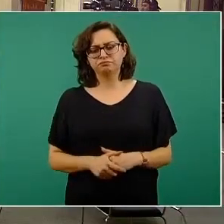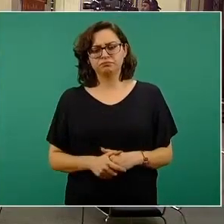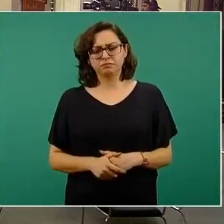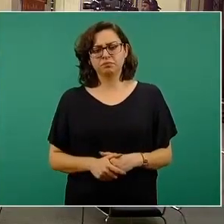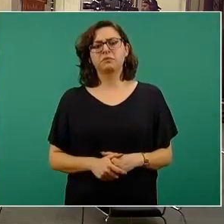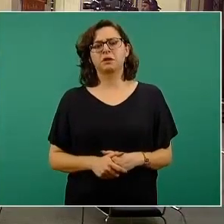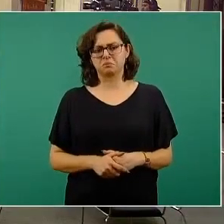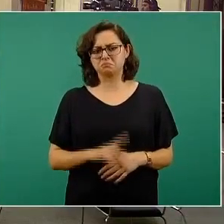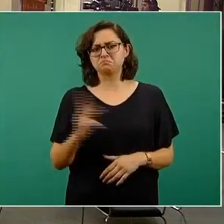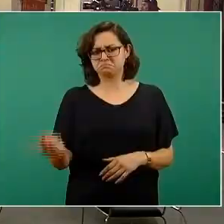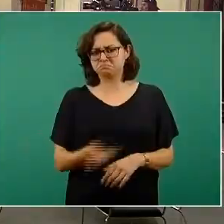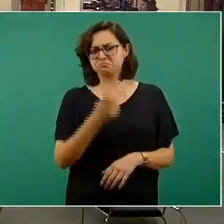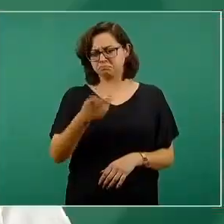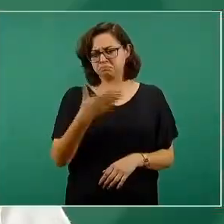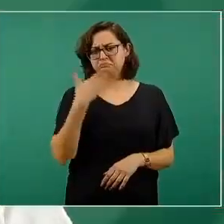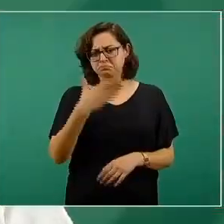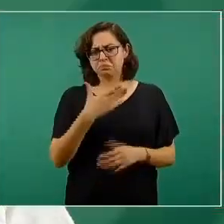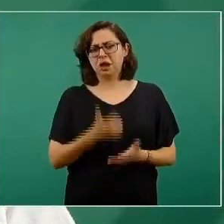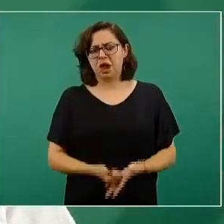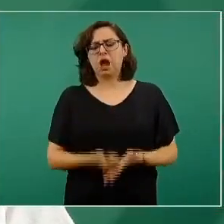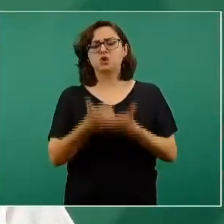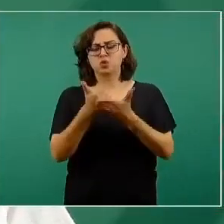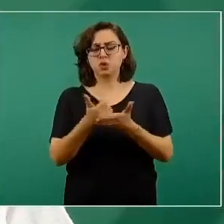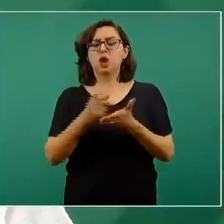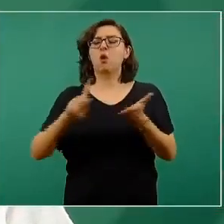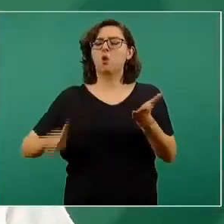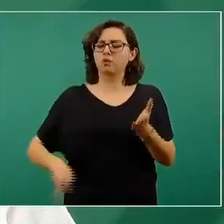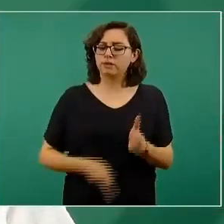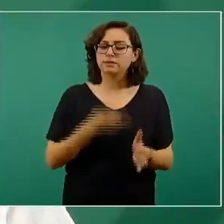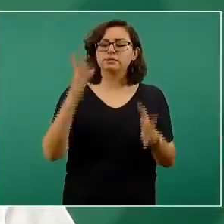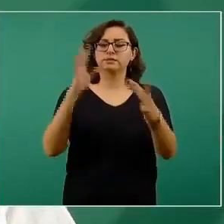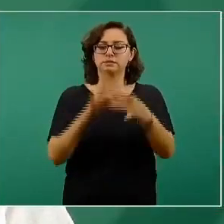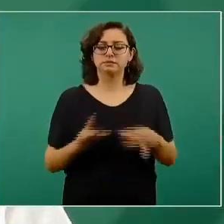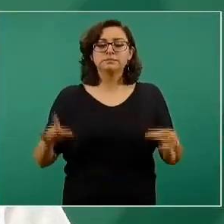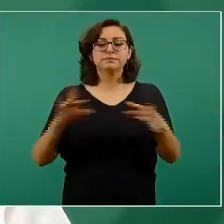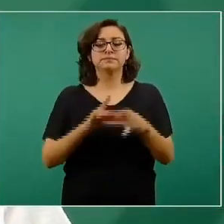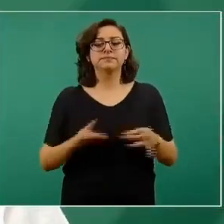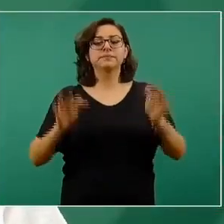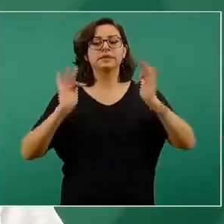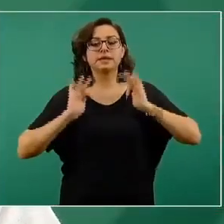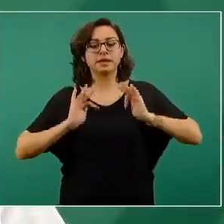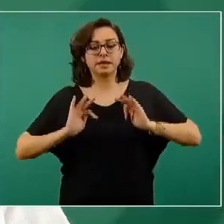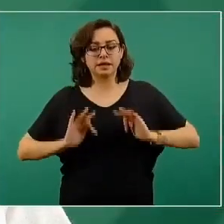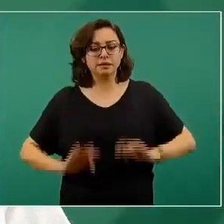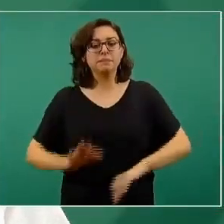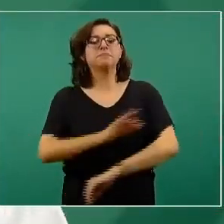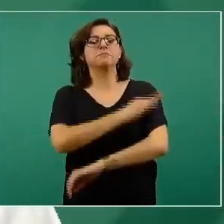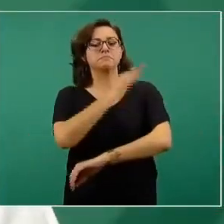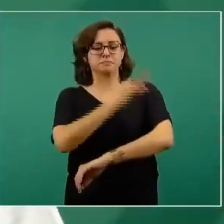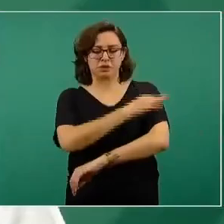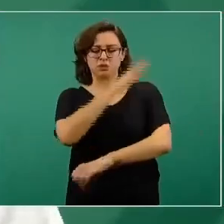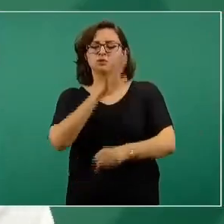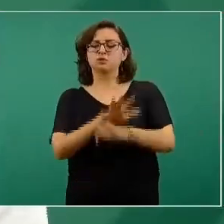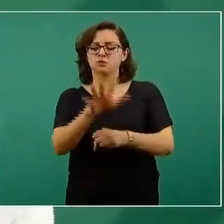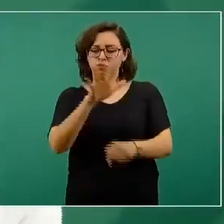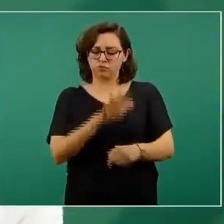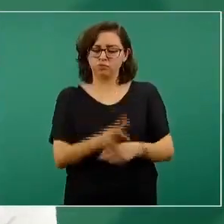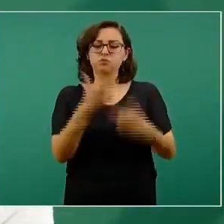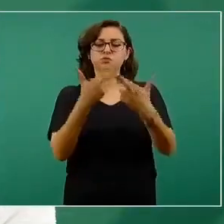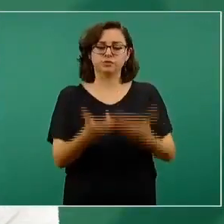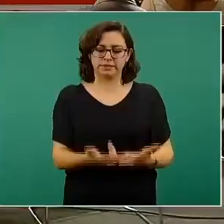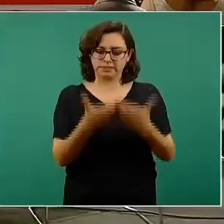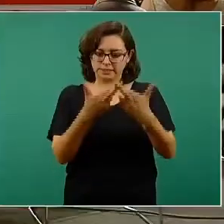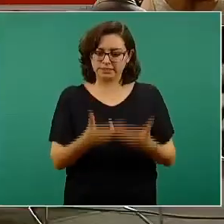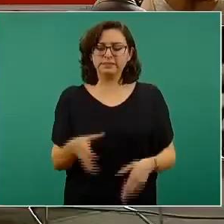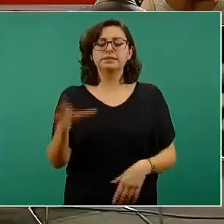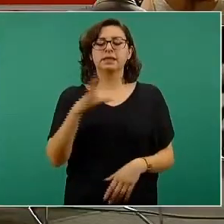esto nos ayuda a insistir en que las personas estén tranquilas. Hay vacuna suficiente para todas y todos.